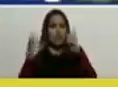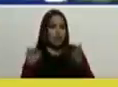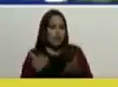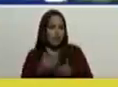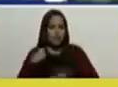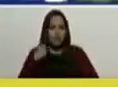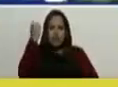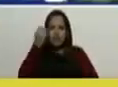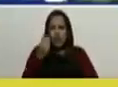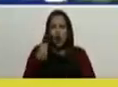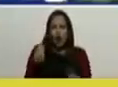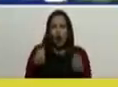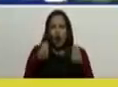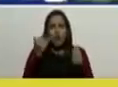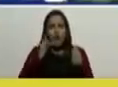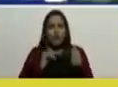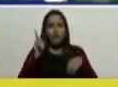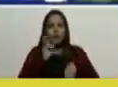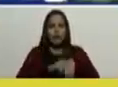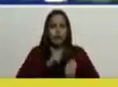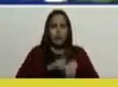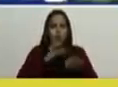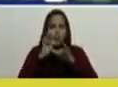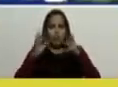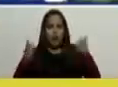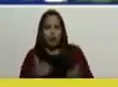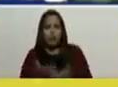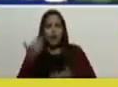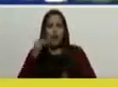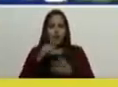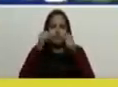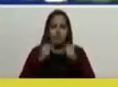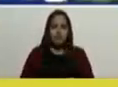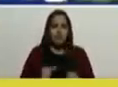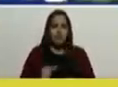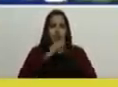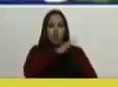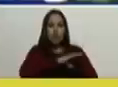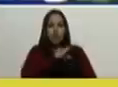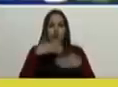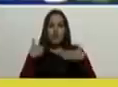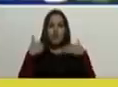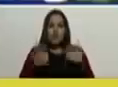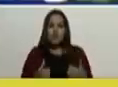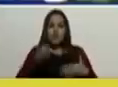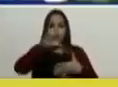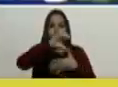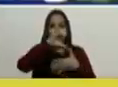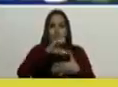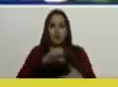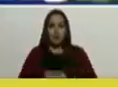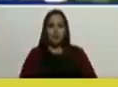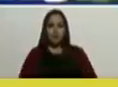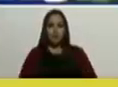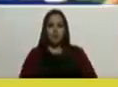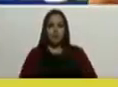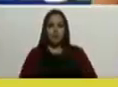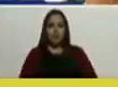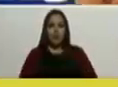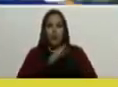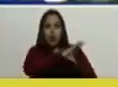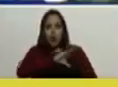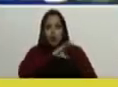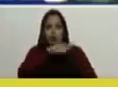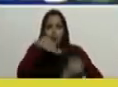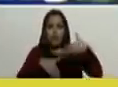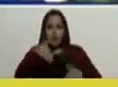tenido si en medio de la pandemia hubiéramos tenido consolidado un Consejo de Salud Suramericano. El Consejo